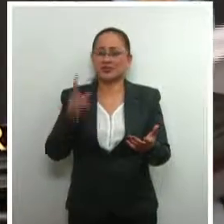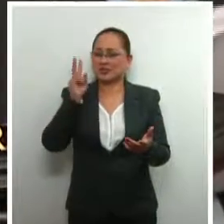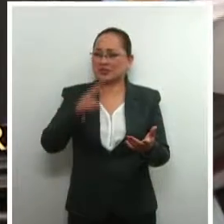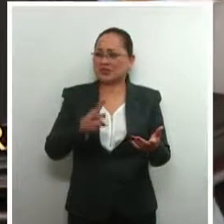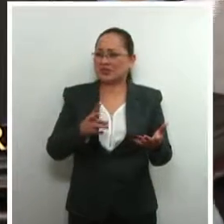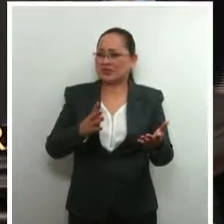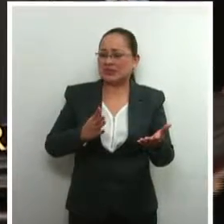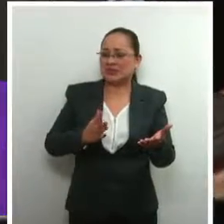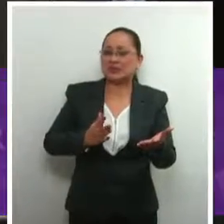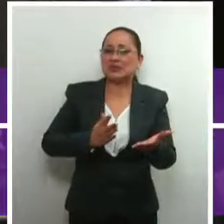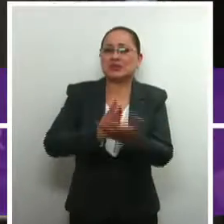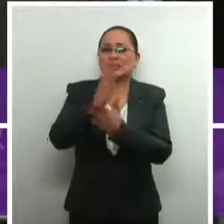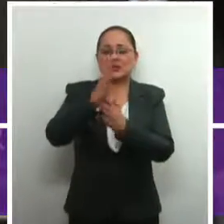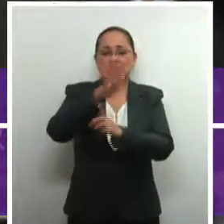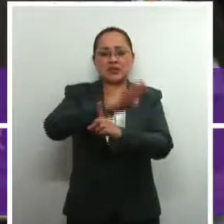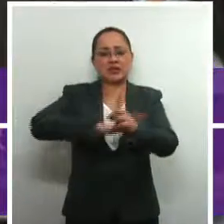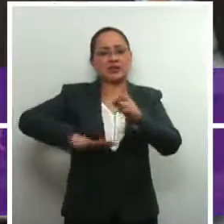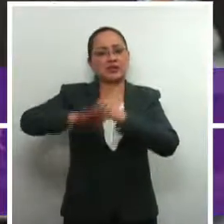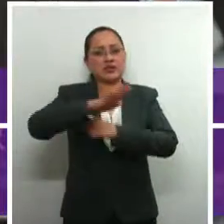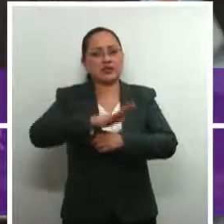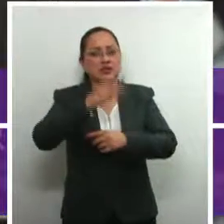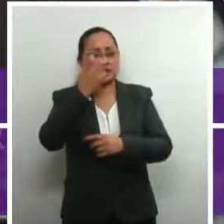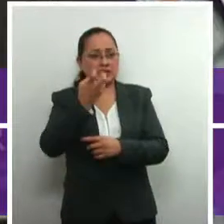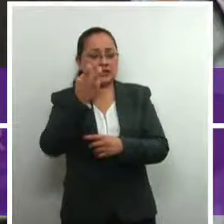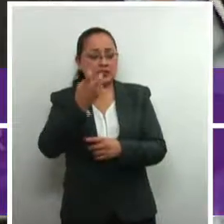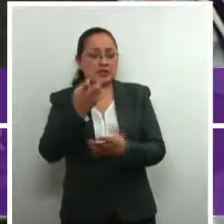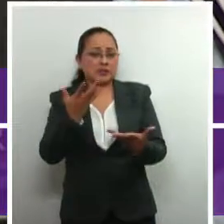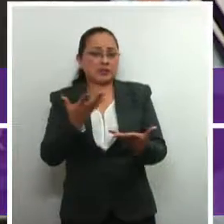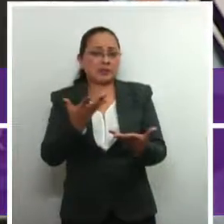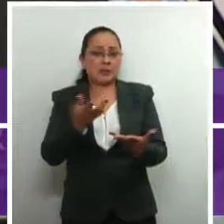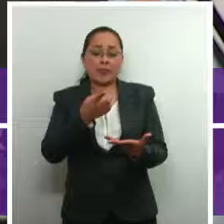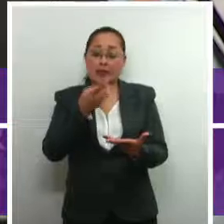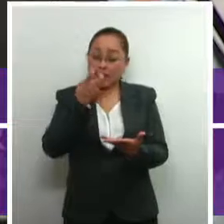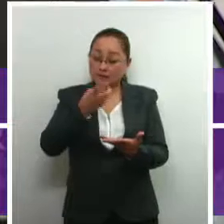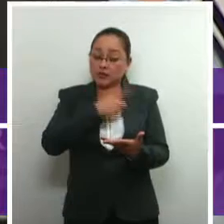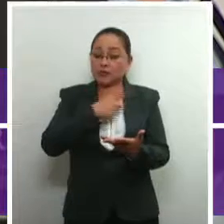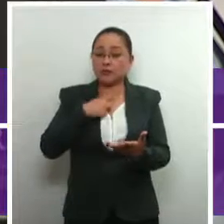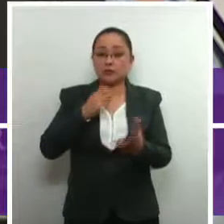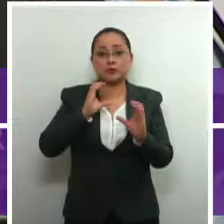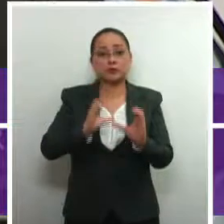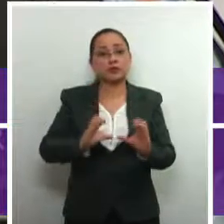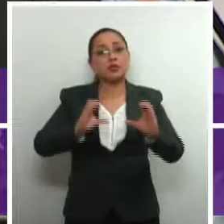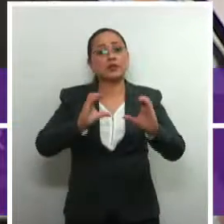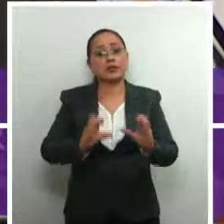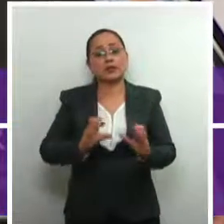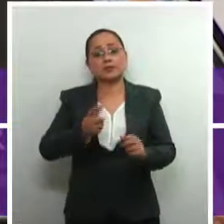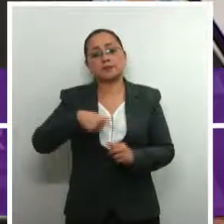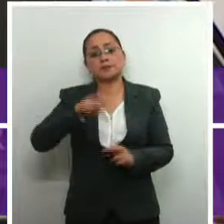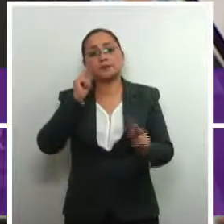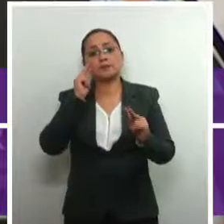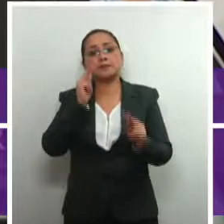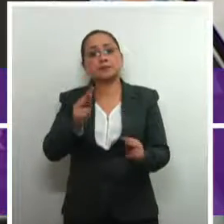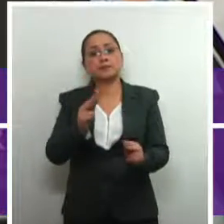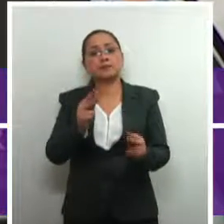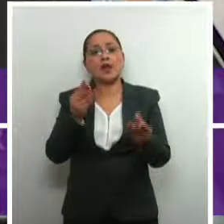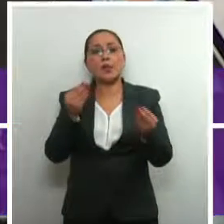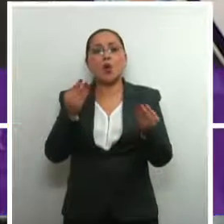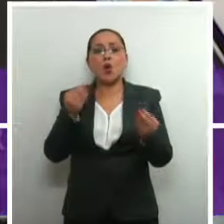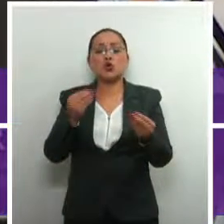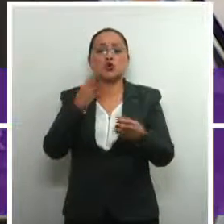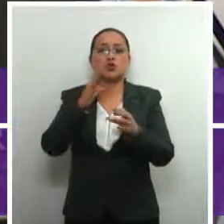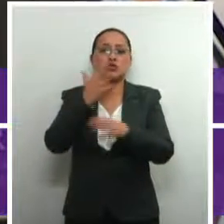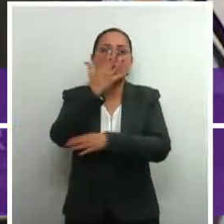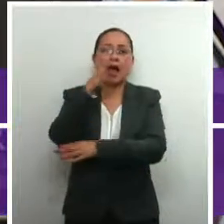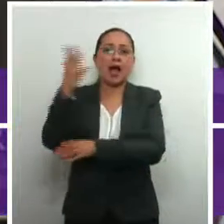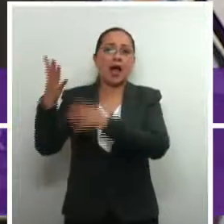agresivas hacia este medio ambiente que tenemos que preservar. Hemos visto la destrucción de muchísimos árboles en